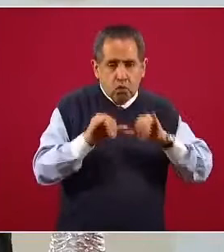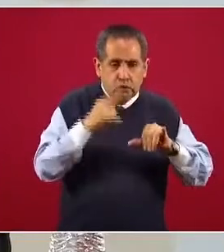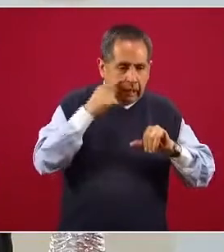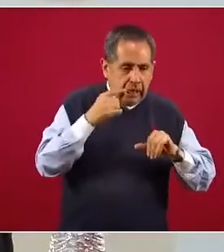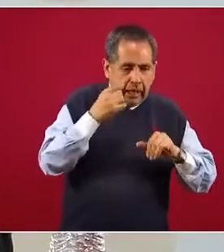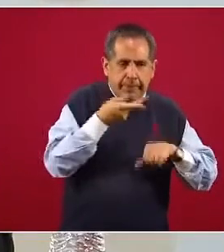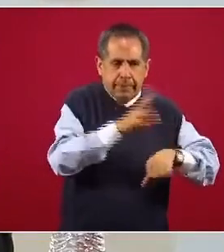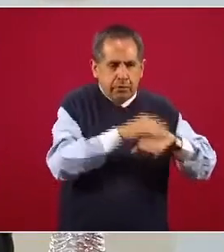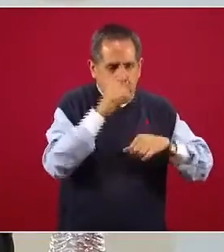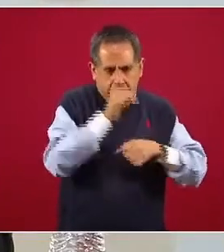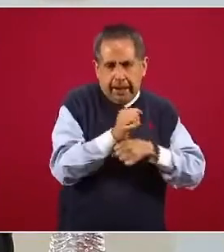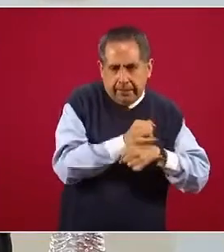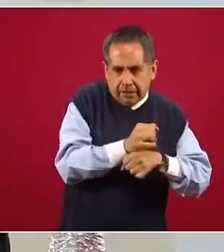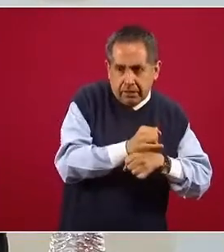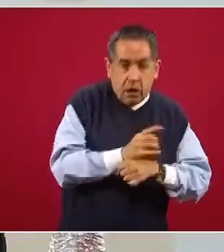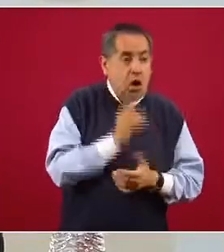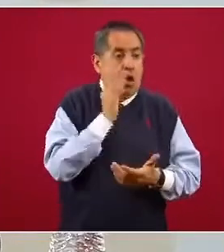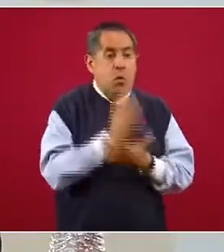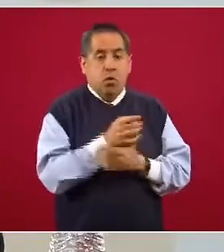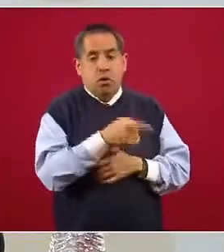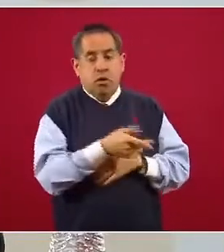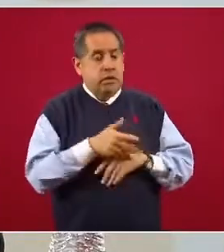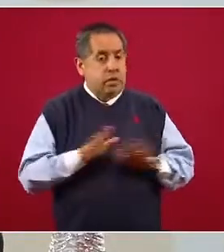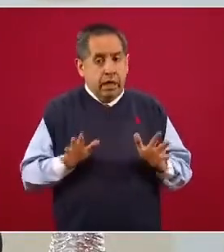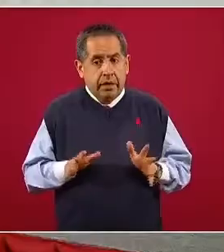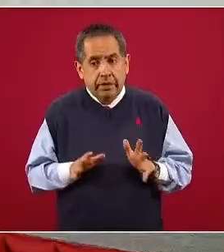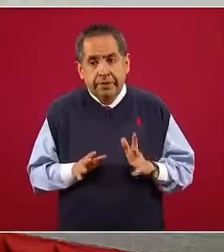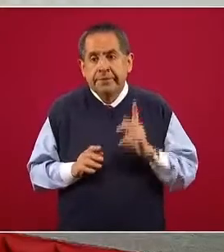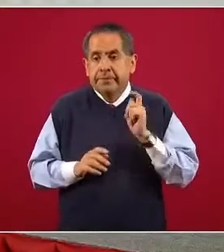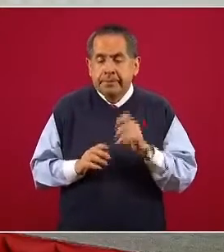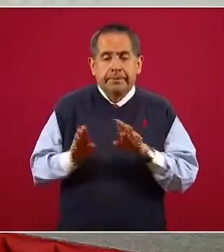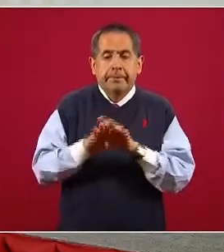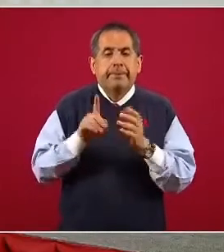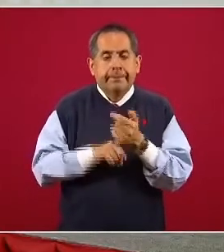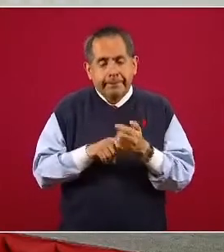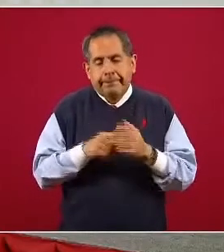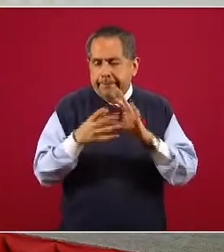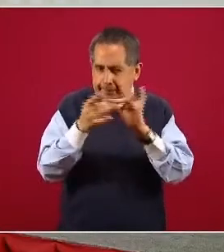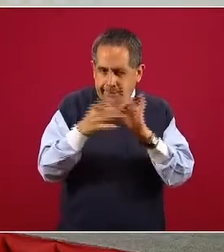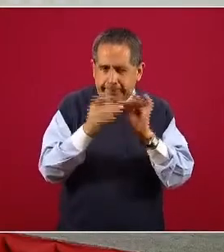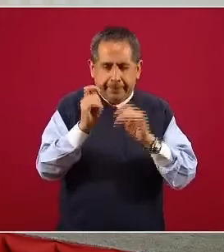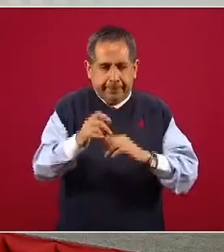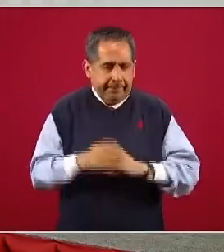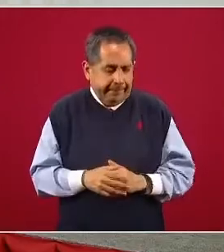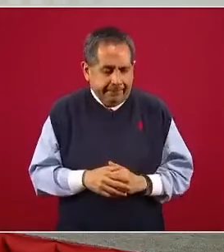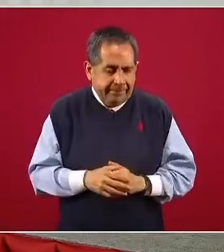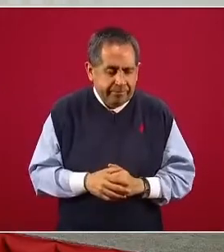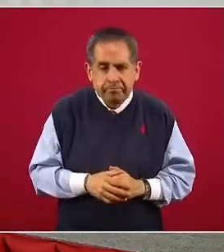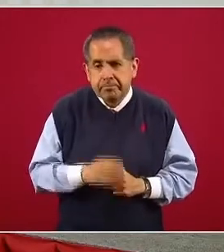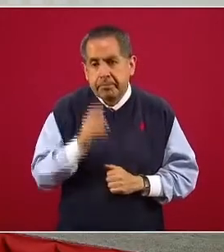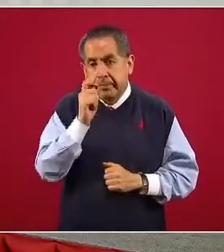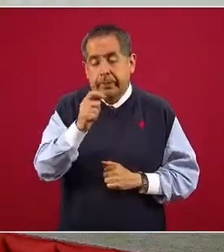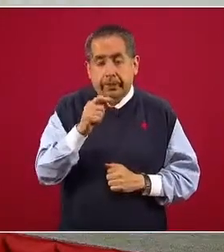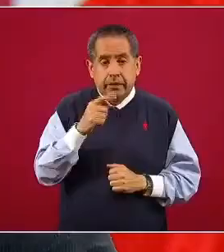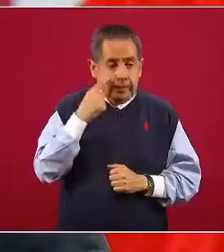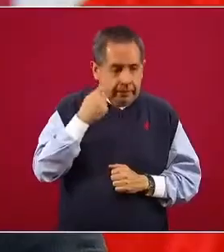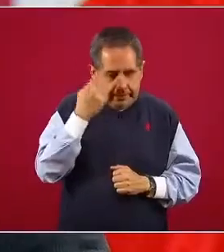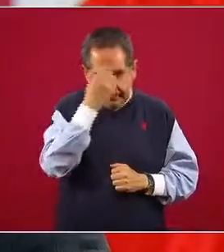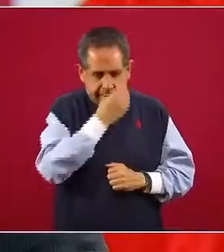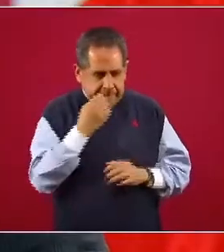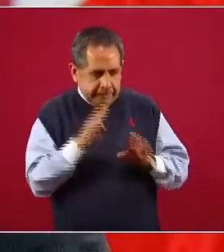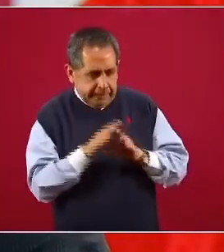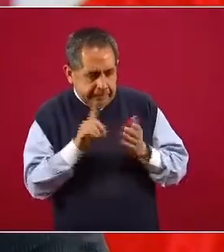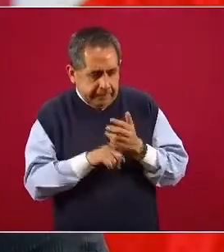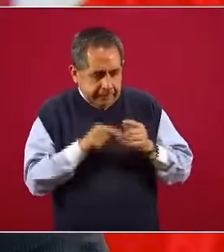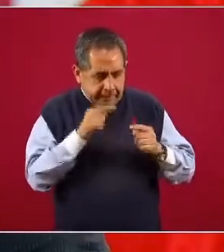es que estos sean los únicos laboratorios o que hasta ahí llegó el procedimiento. Explico un poquito. La evaluación, en